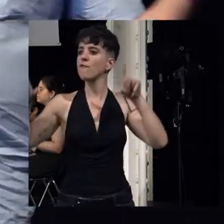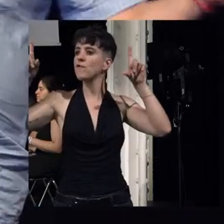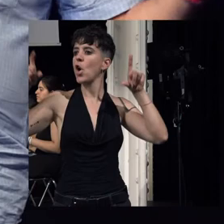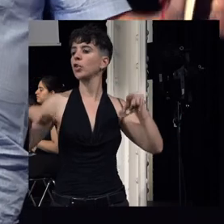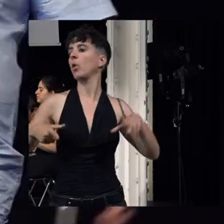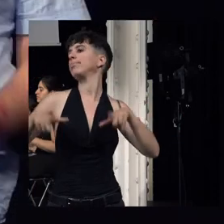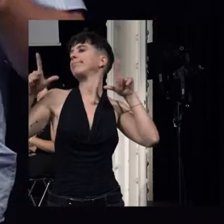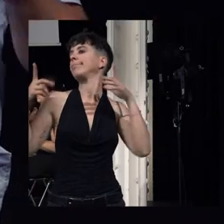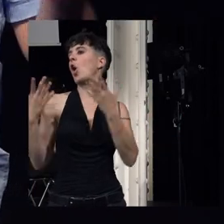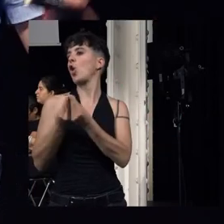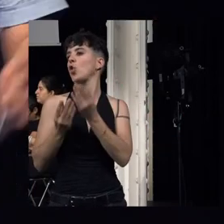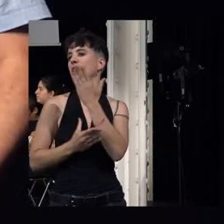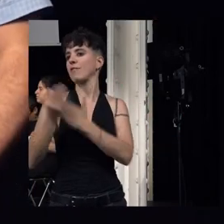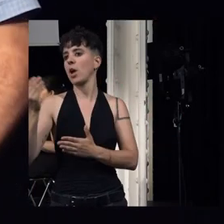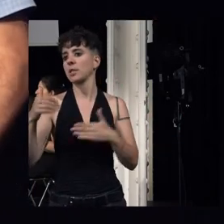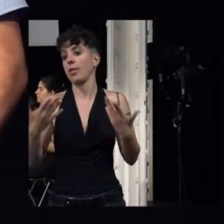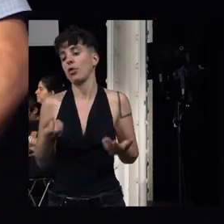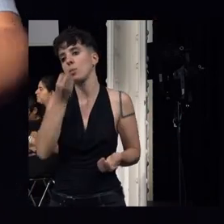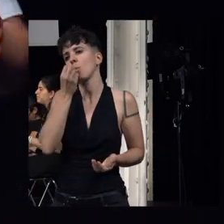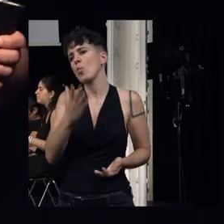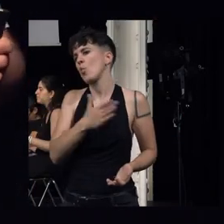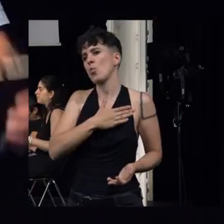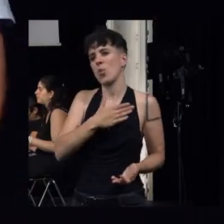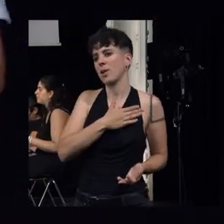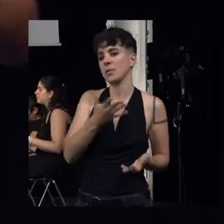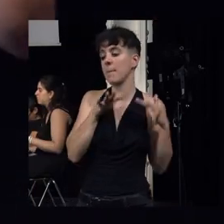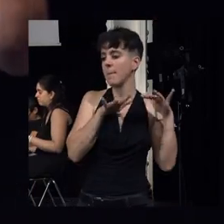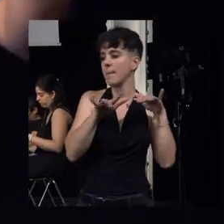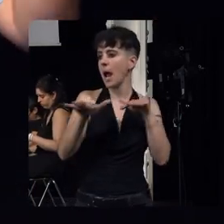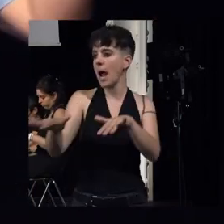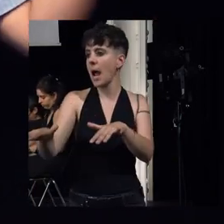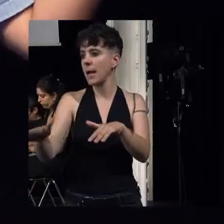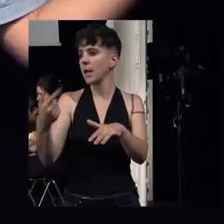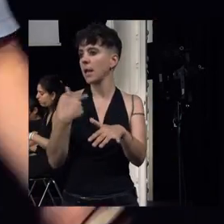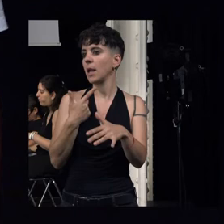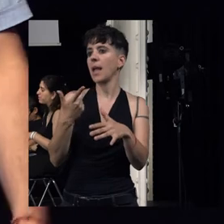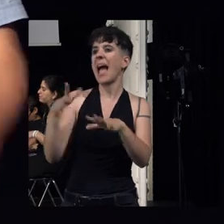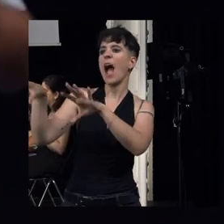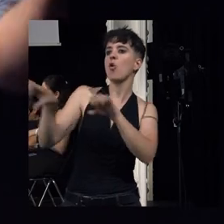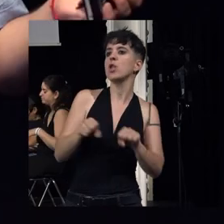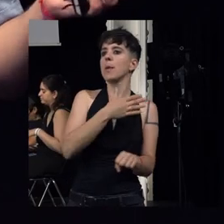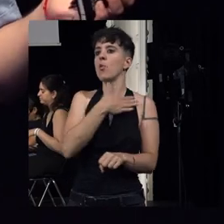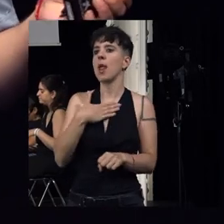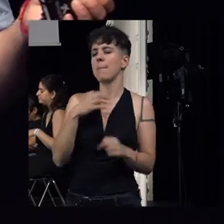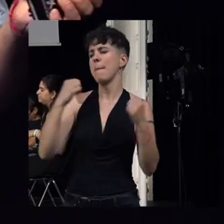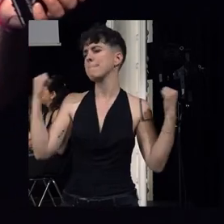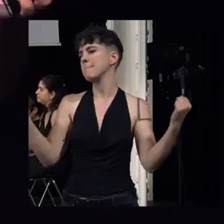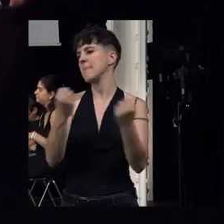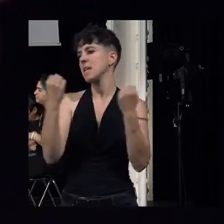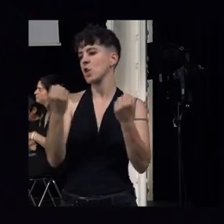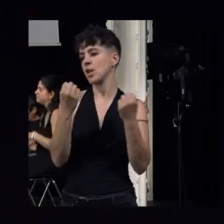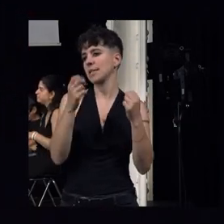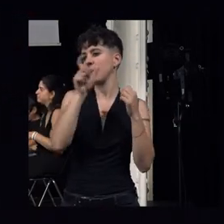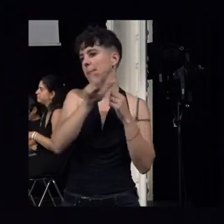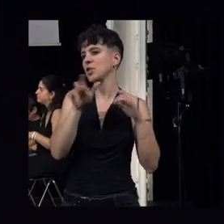y entonces somos súper buenos. Y estamos en la mano y decimos, ¡volem acollir! Y somos millones.